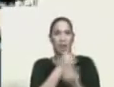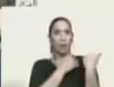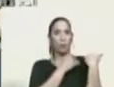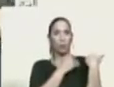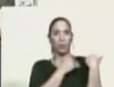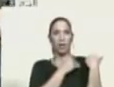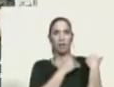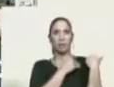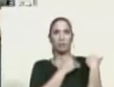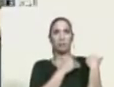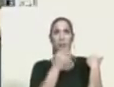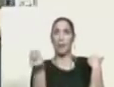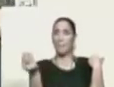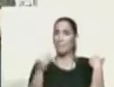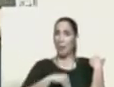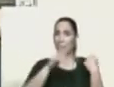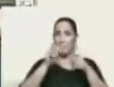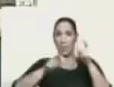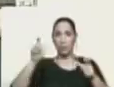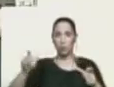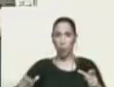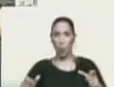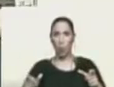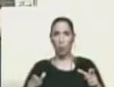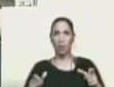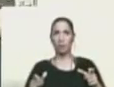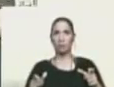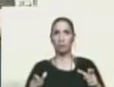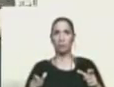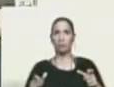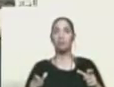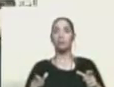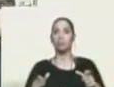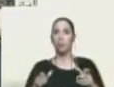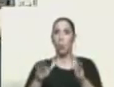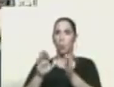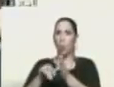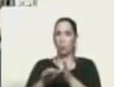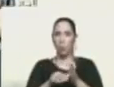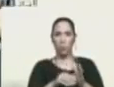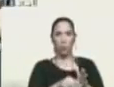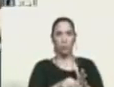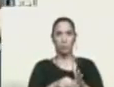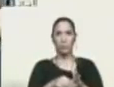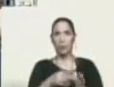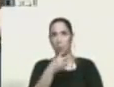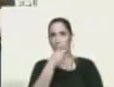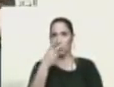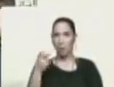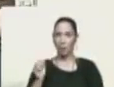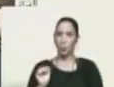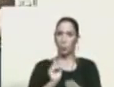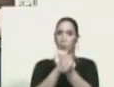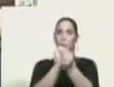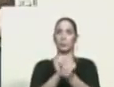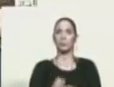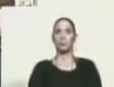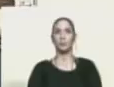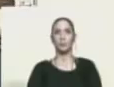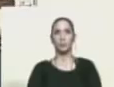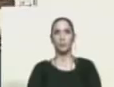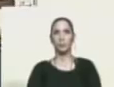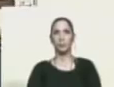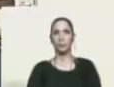los casos de personas sobreseídas por el delito de narcotráfico que los condenados e imputados.